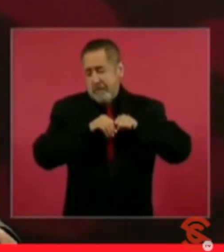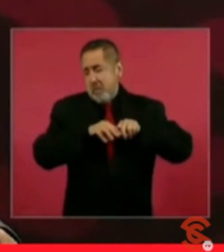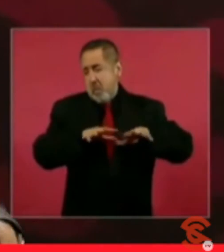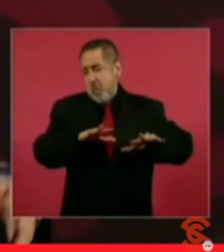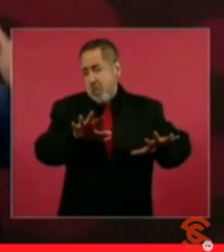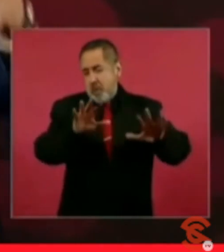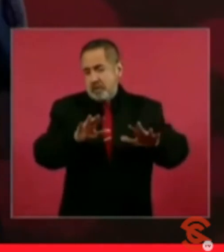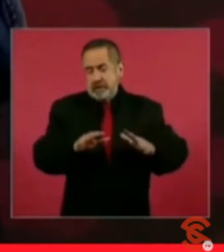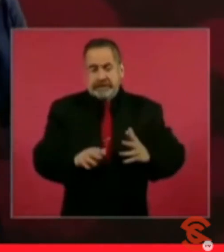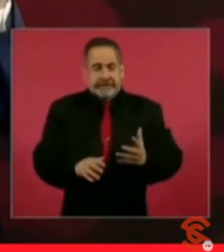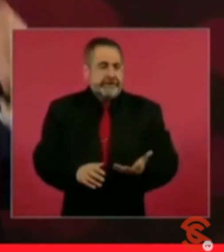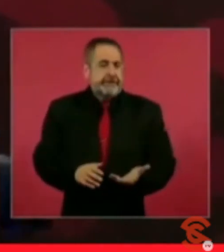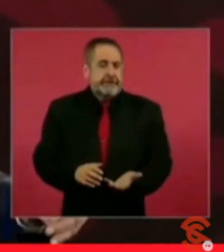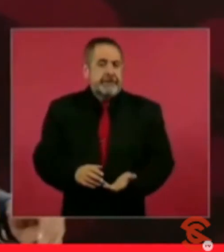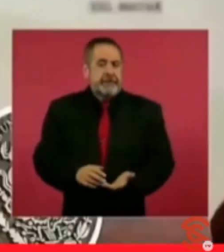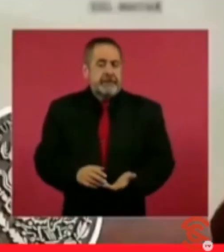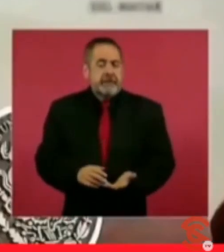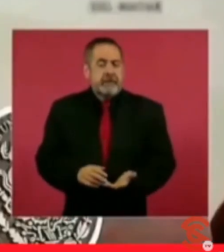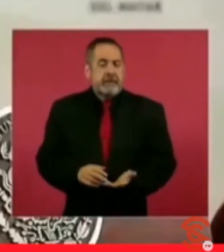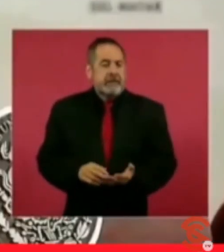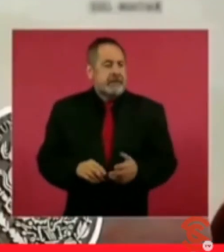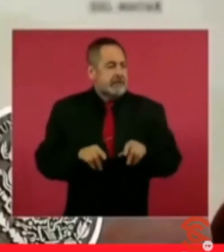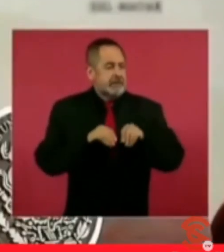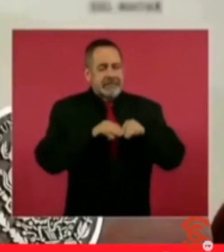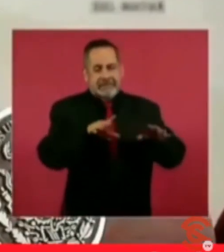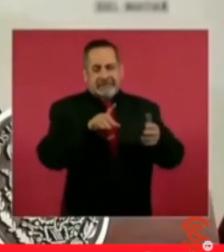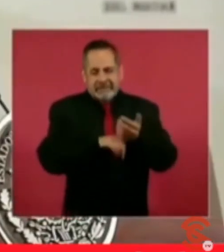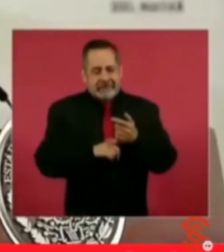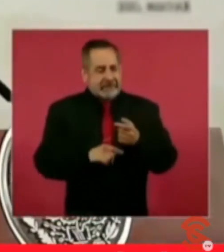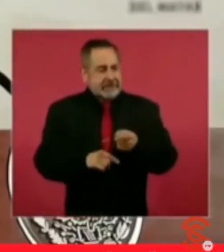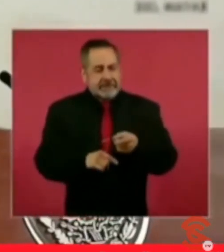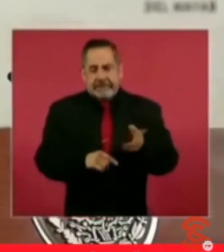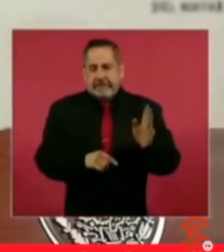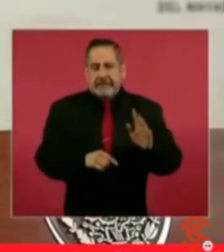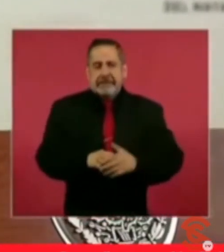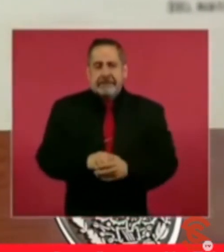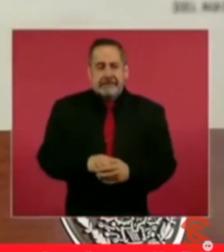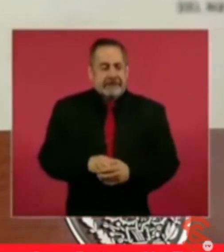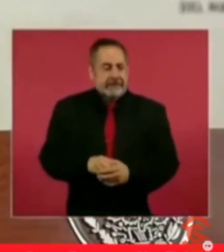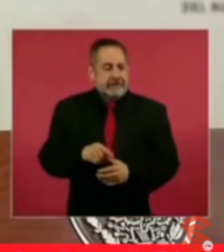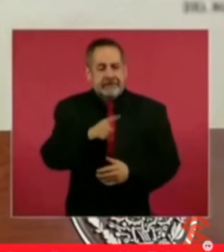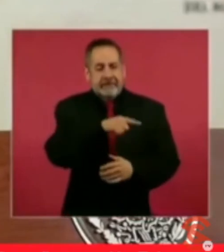en todo el periodismo vendido o alquilado